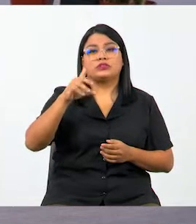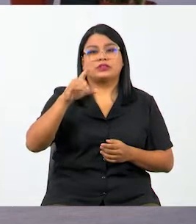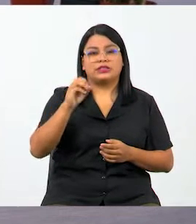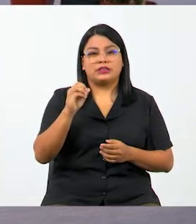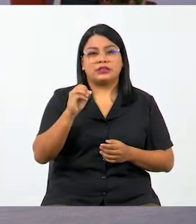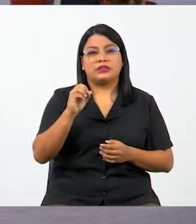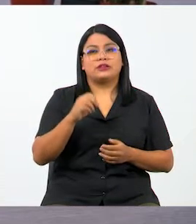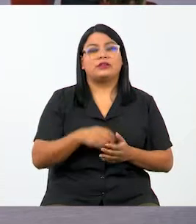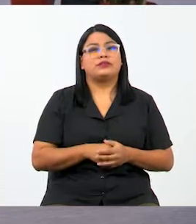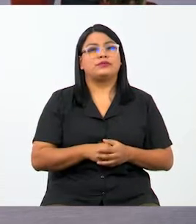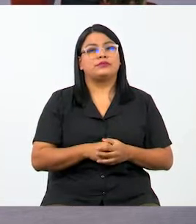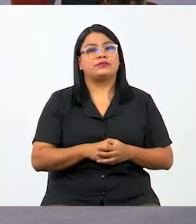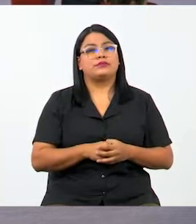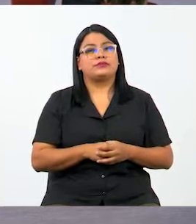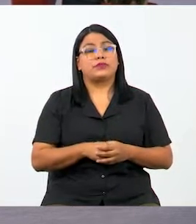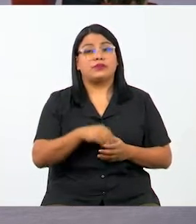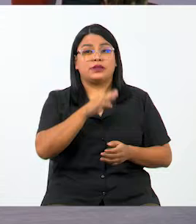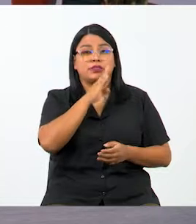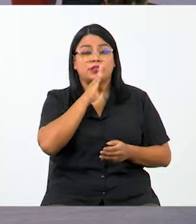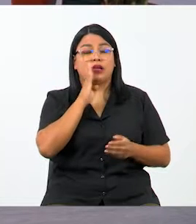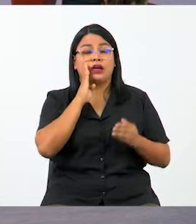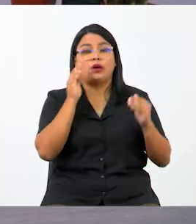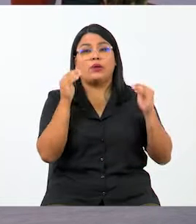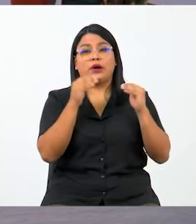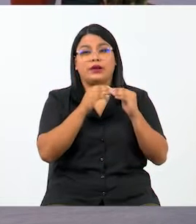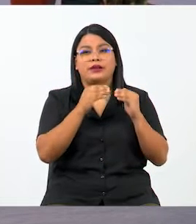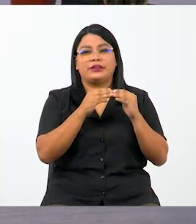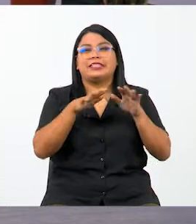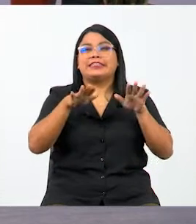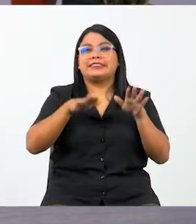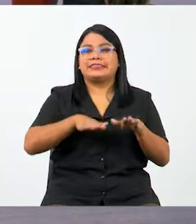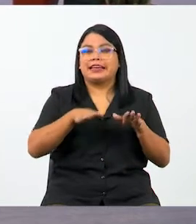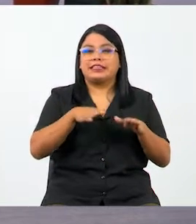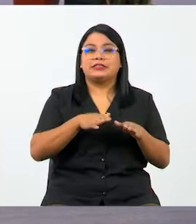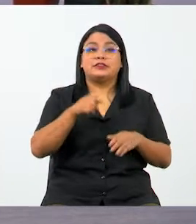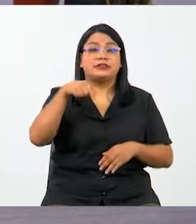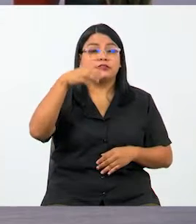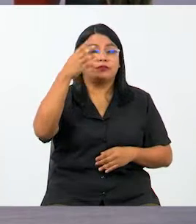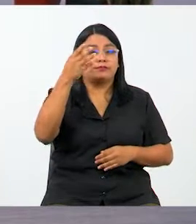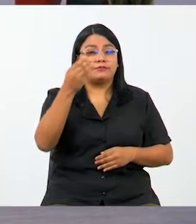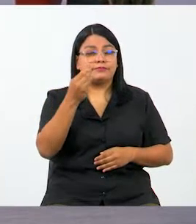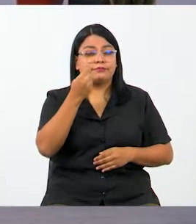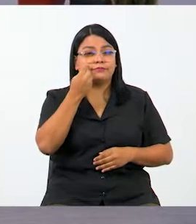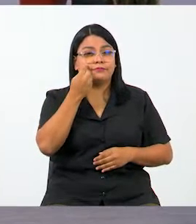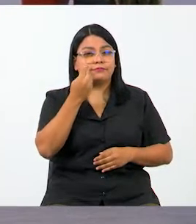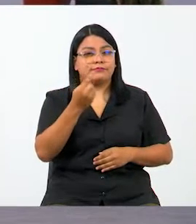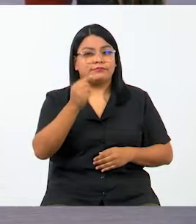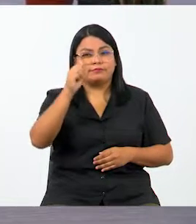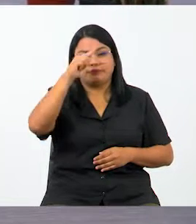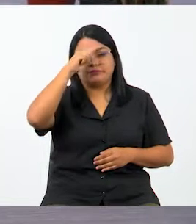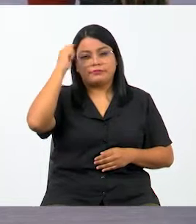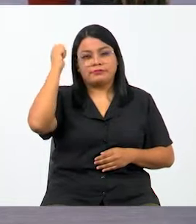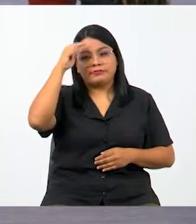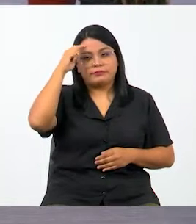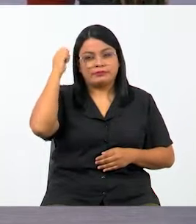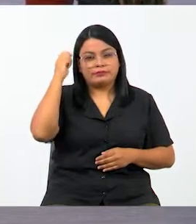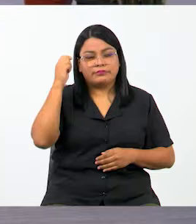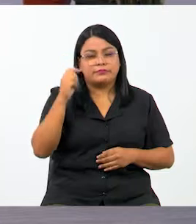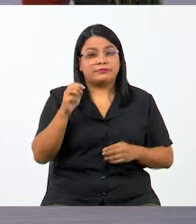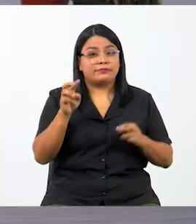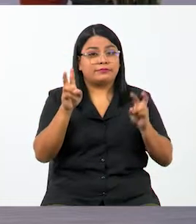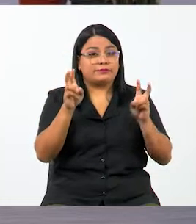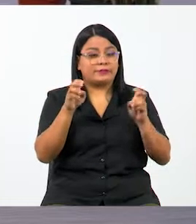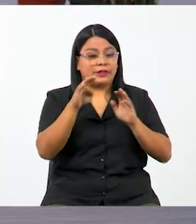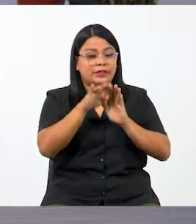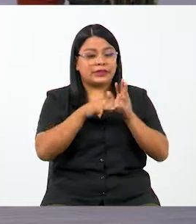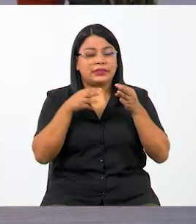bachillerato. Gracias, Antonieta. Como bien lo decías, este día vamos a trabajar, a hablar sobre la